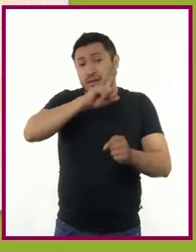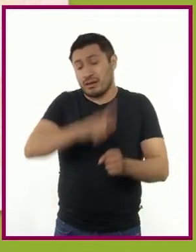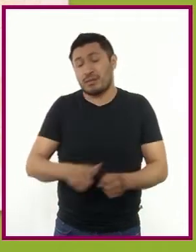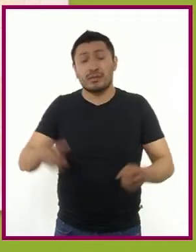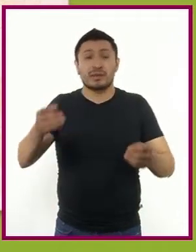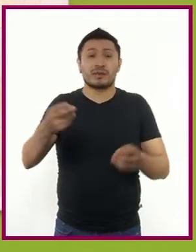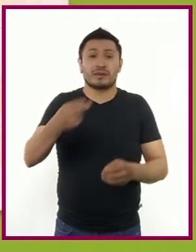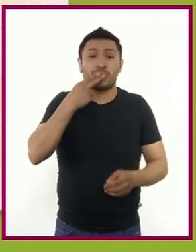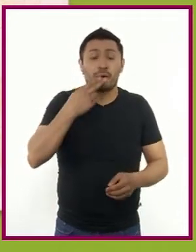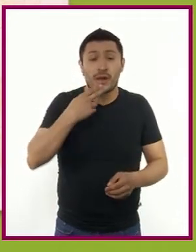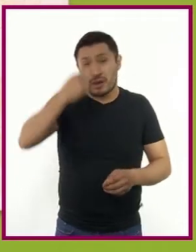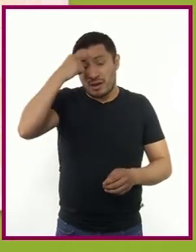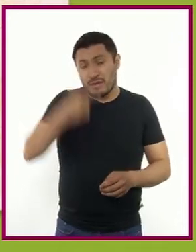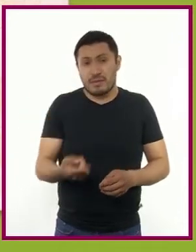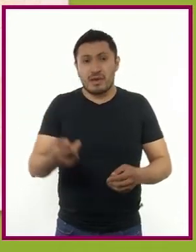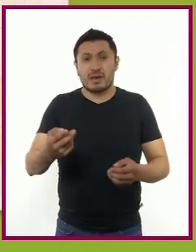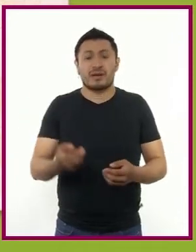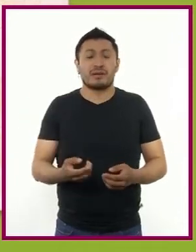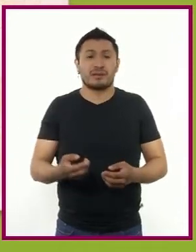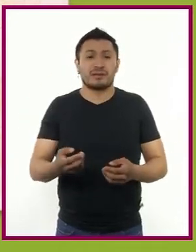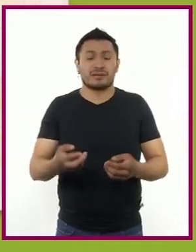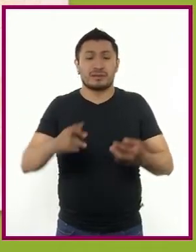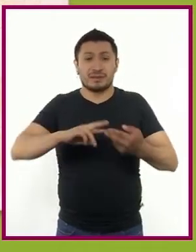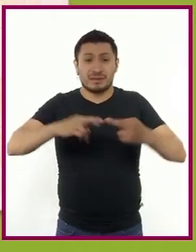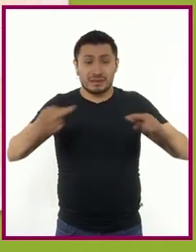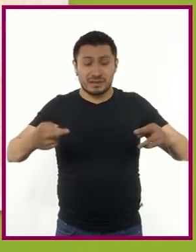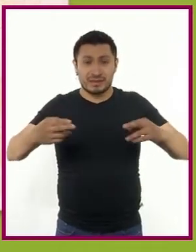otros aspectos, que nos relacionemos y